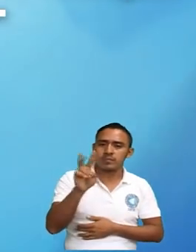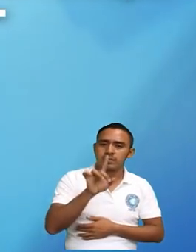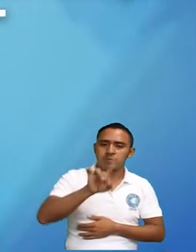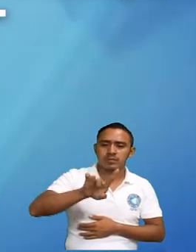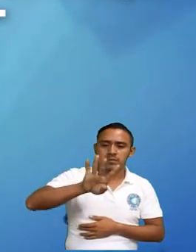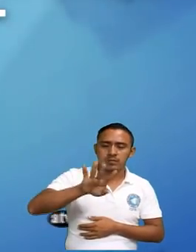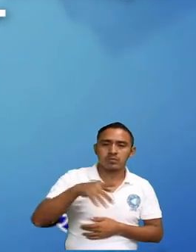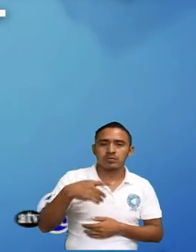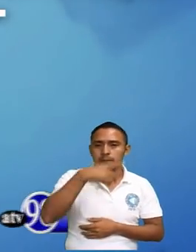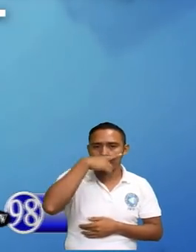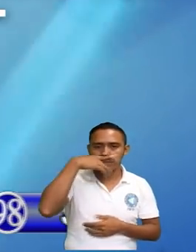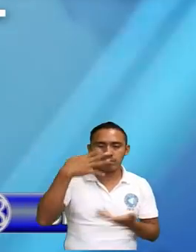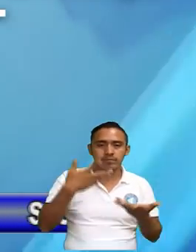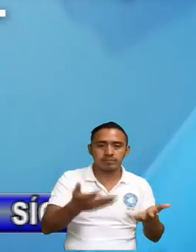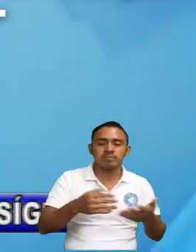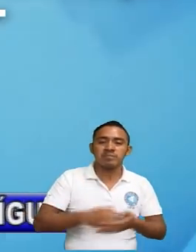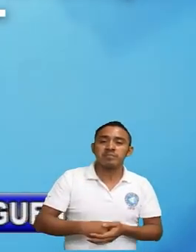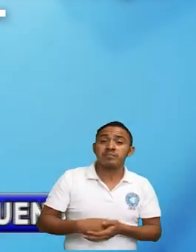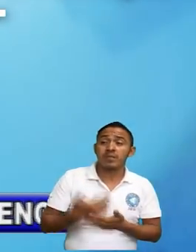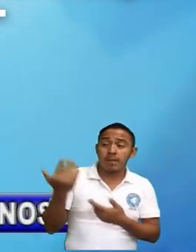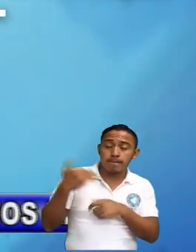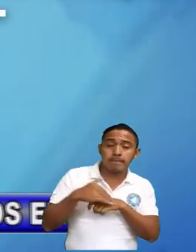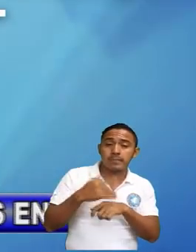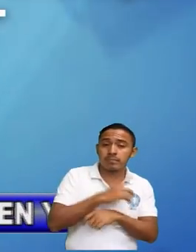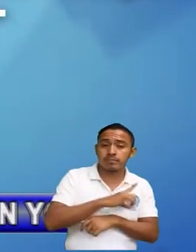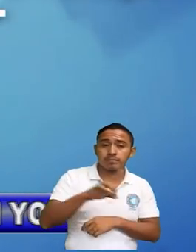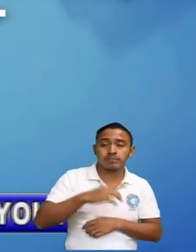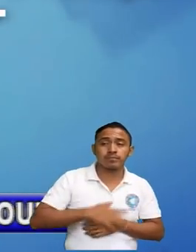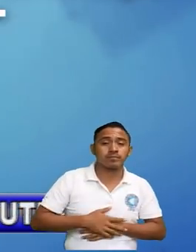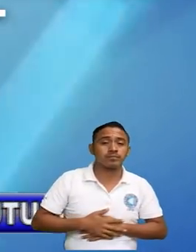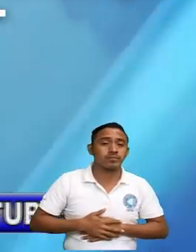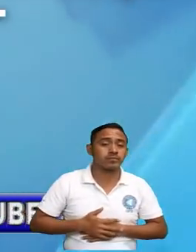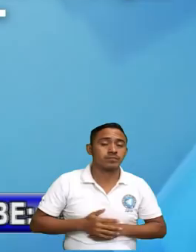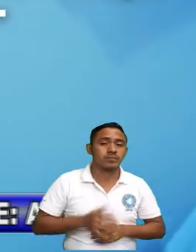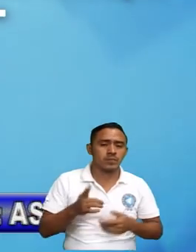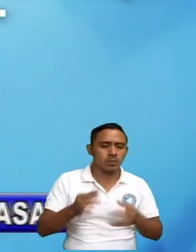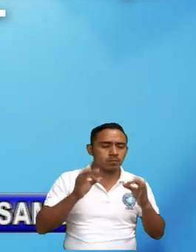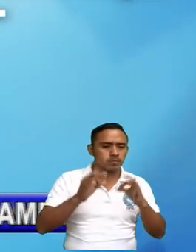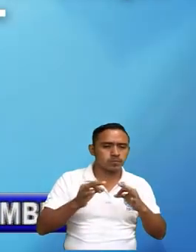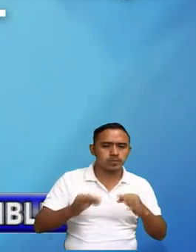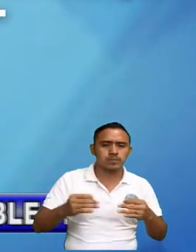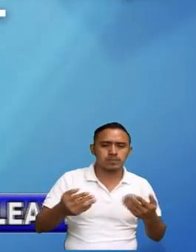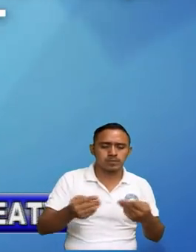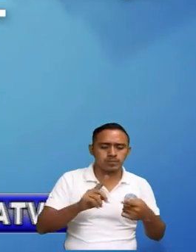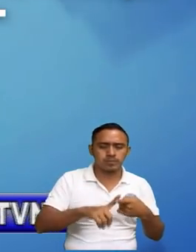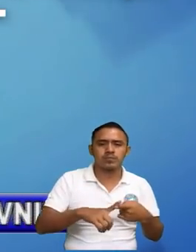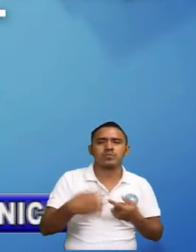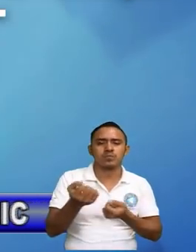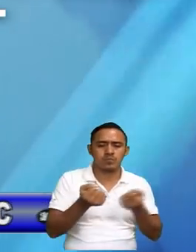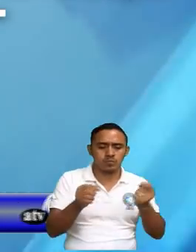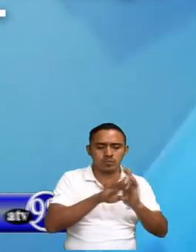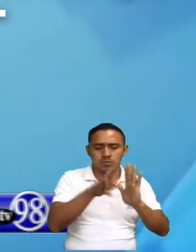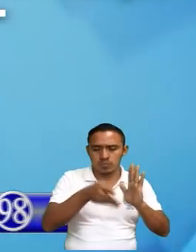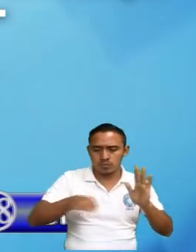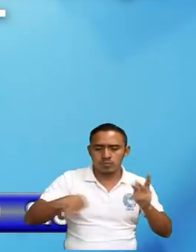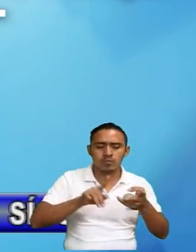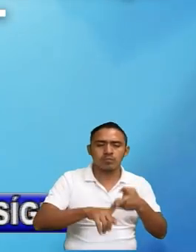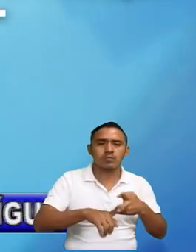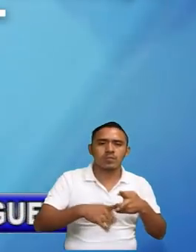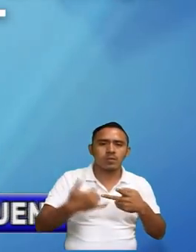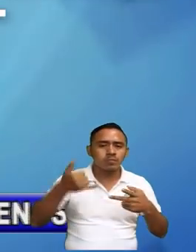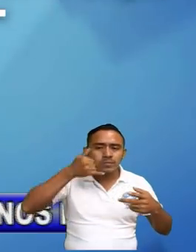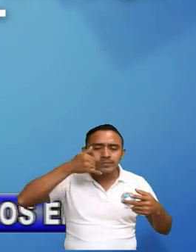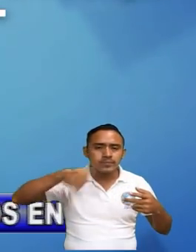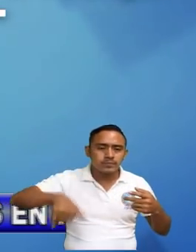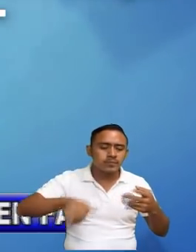14 de junio con el favor de Dios. Y está equipada con transporte, medios de transporte,